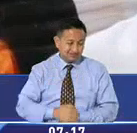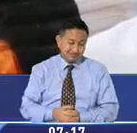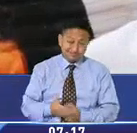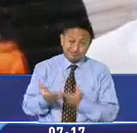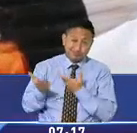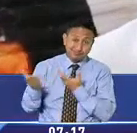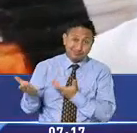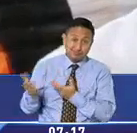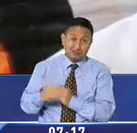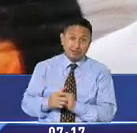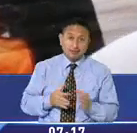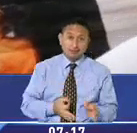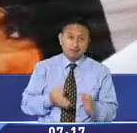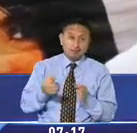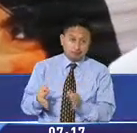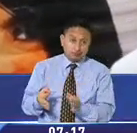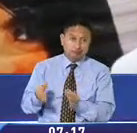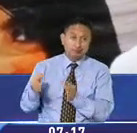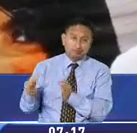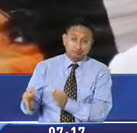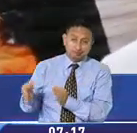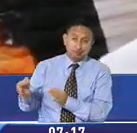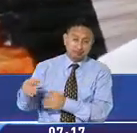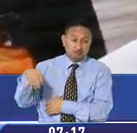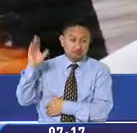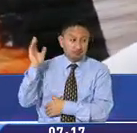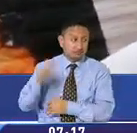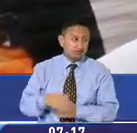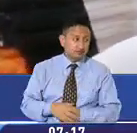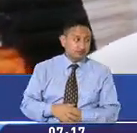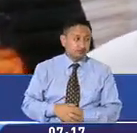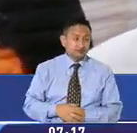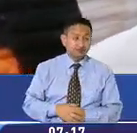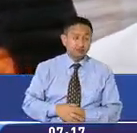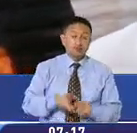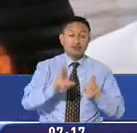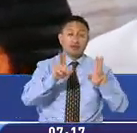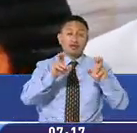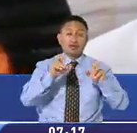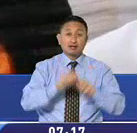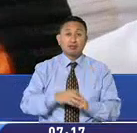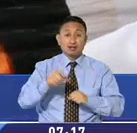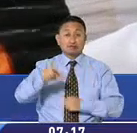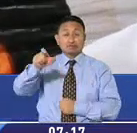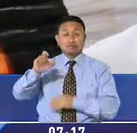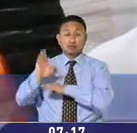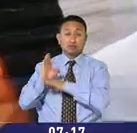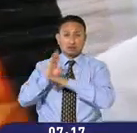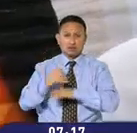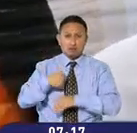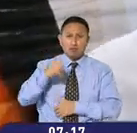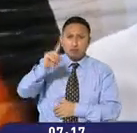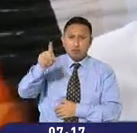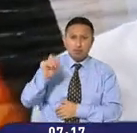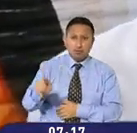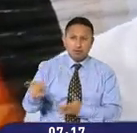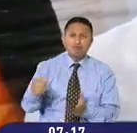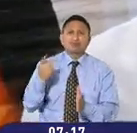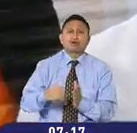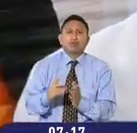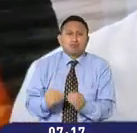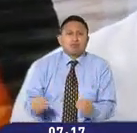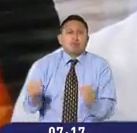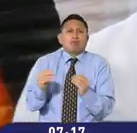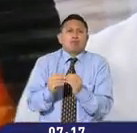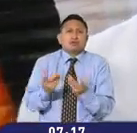estos aplazamientos que han habido en el tema de las versiones para saber qué más podemos